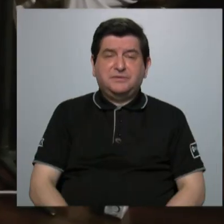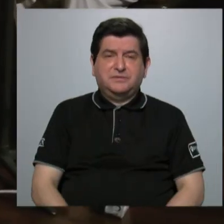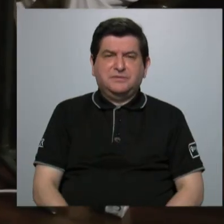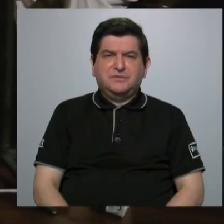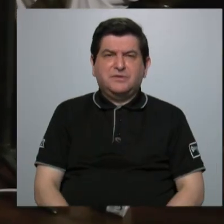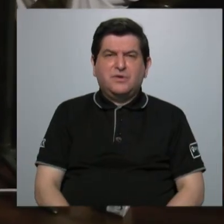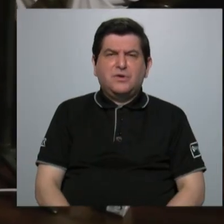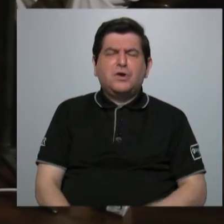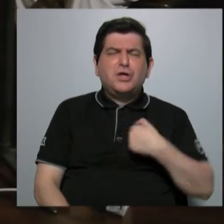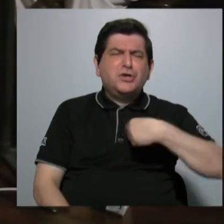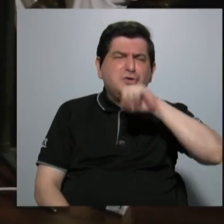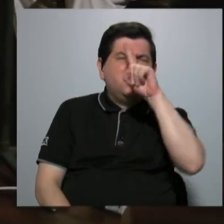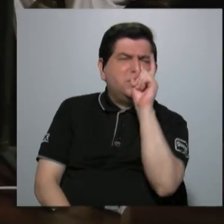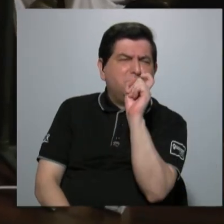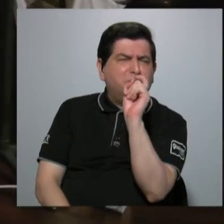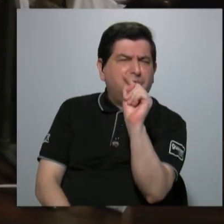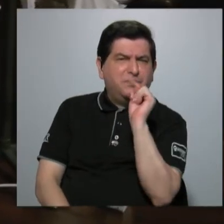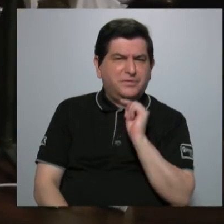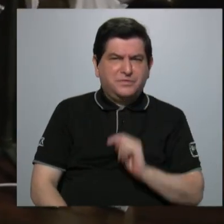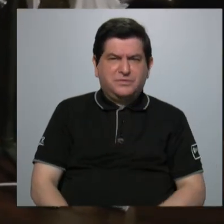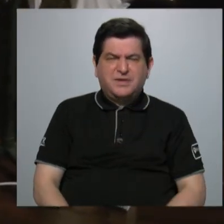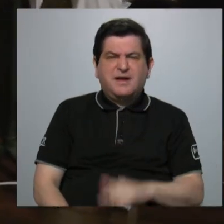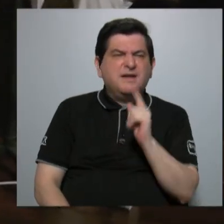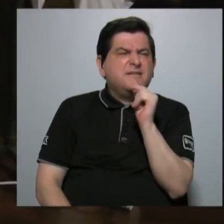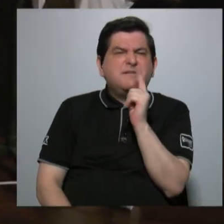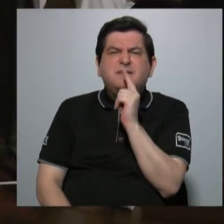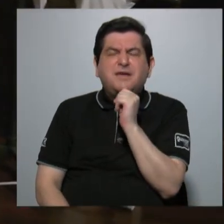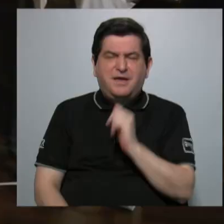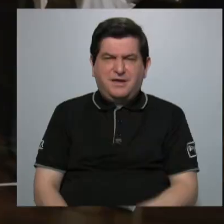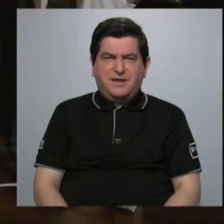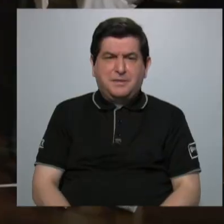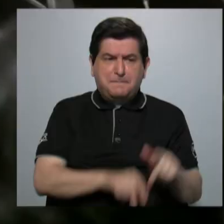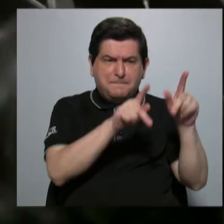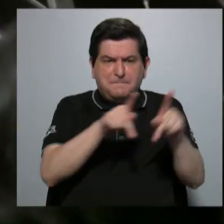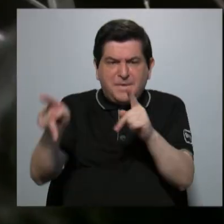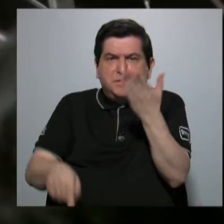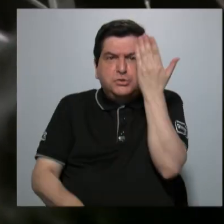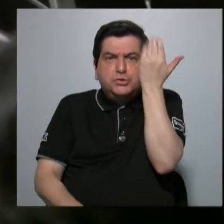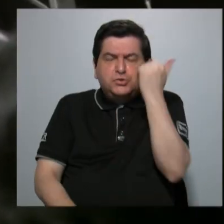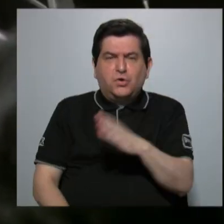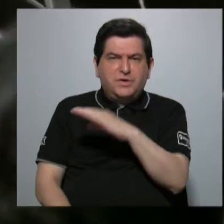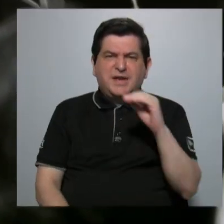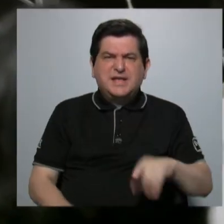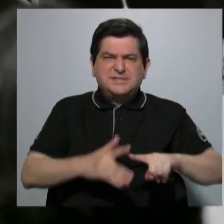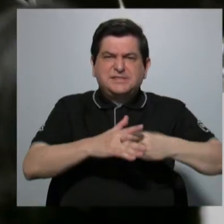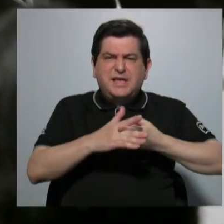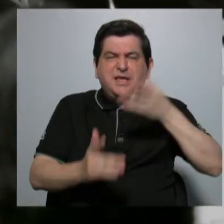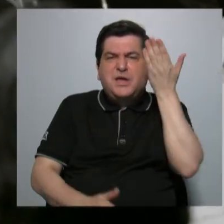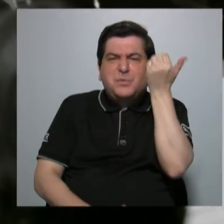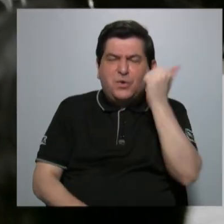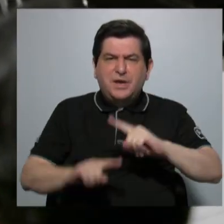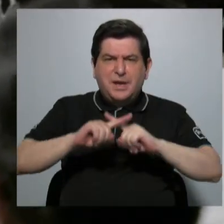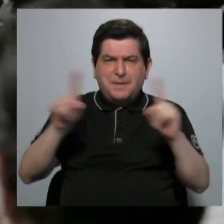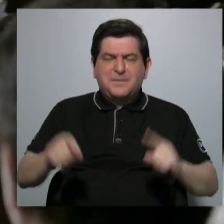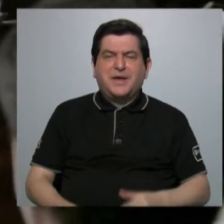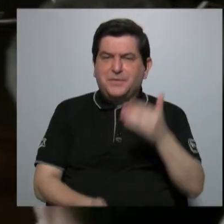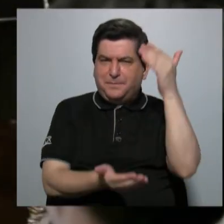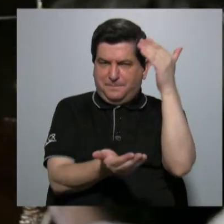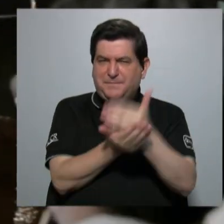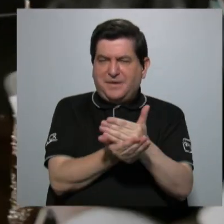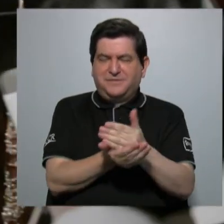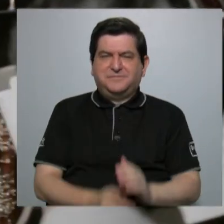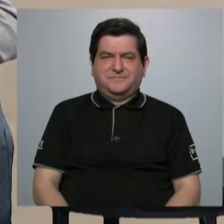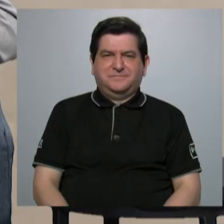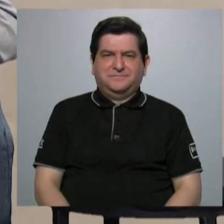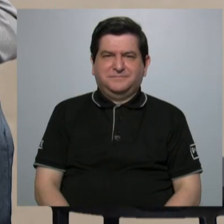Sí, y ahí quiero preguntarle quiénes, por qué estas personas Sí. y por qué estos instrumentos. Pero tenemos que hacer una pausa, José